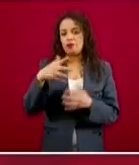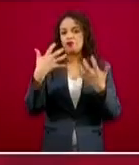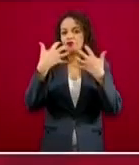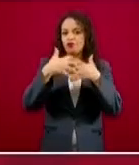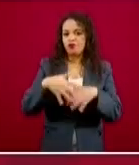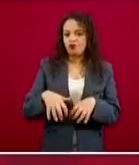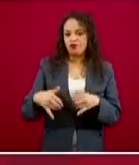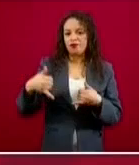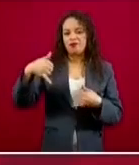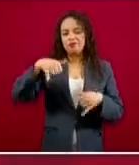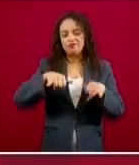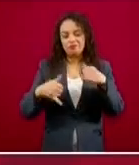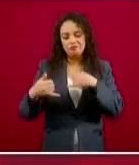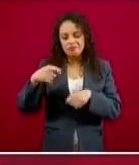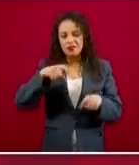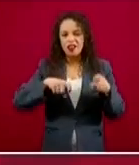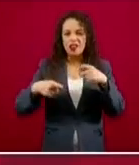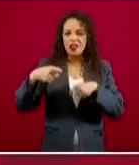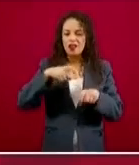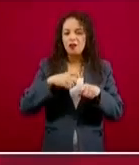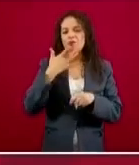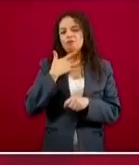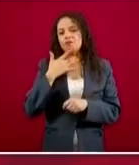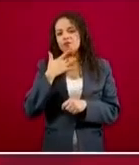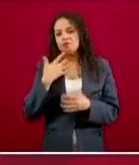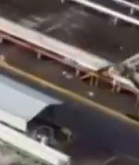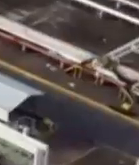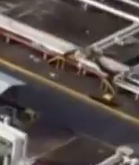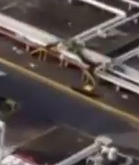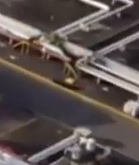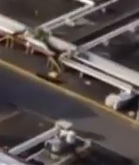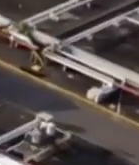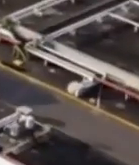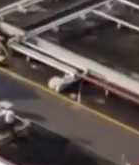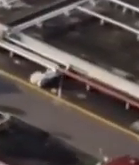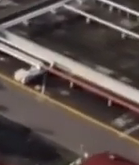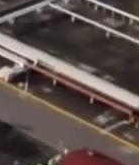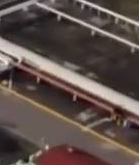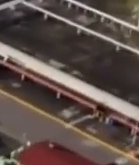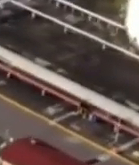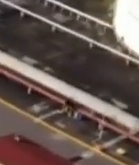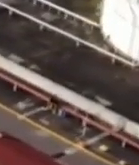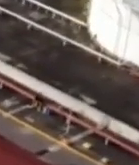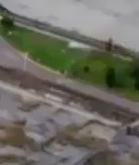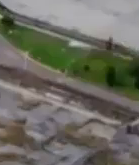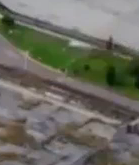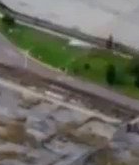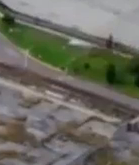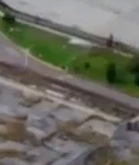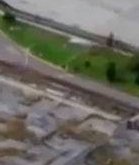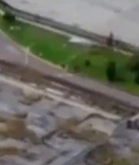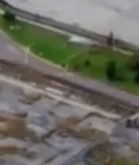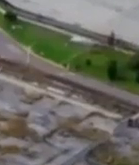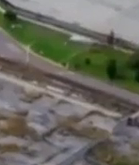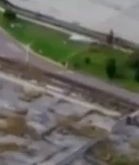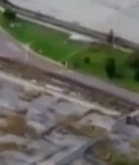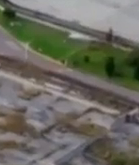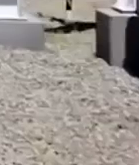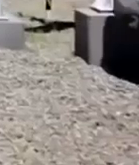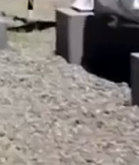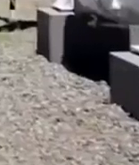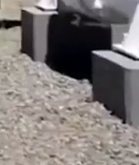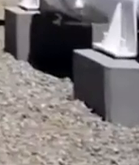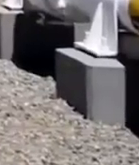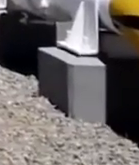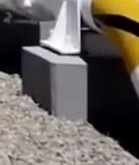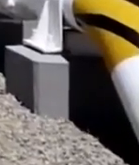seguirá invirtiendo en sus refinerías y produciendo su propia gasolina, por lo que se reducirá la importación de